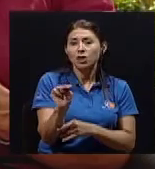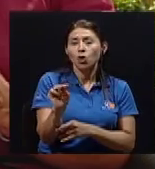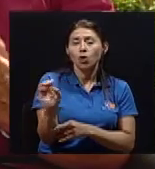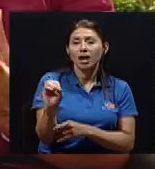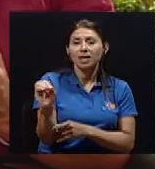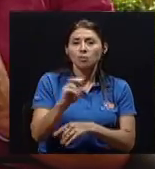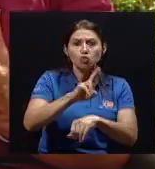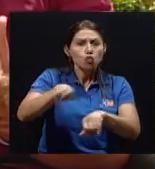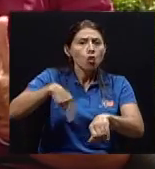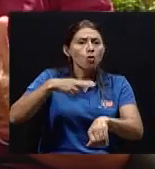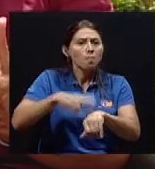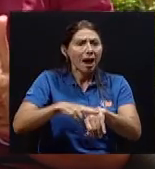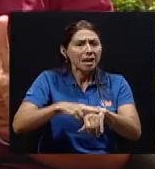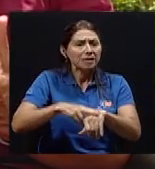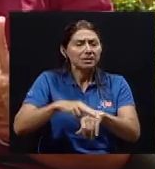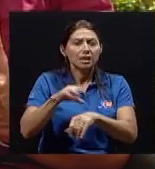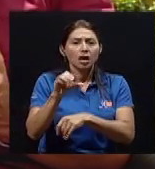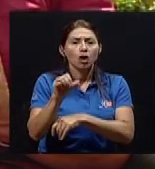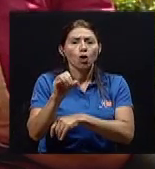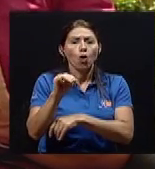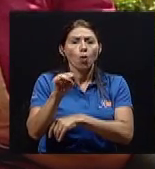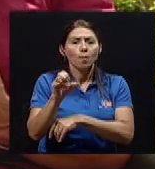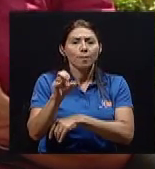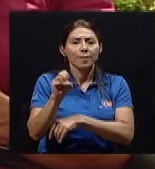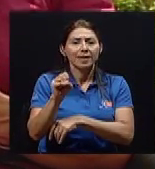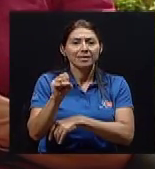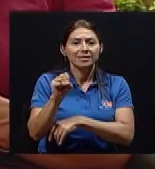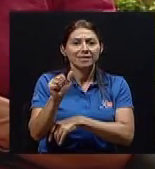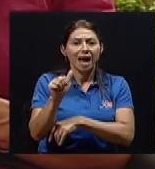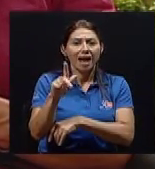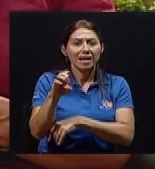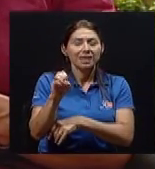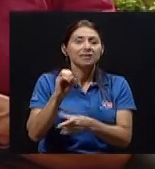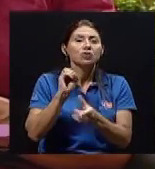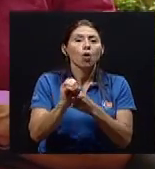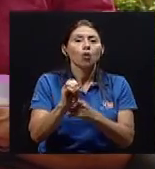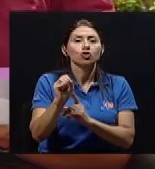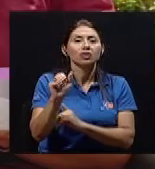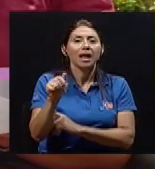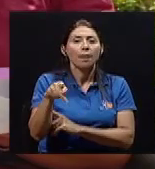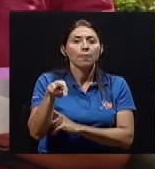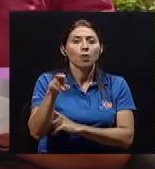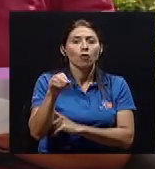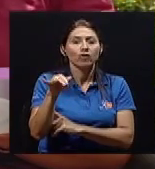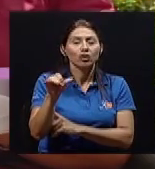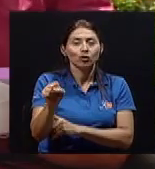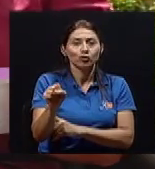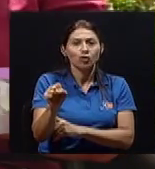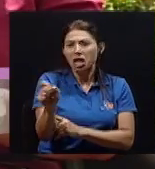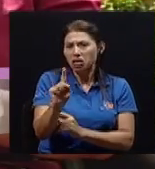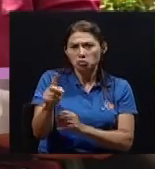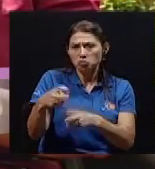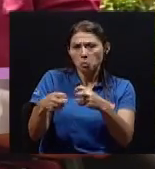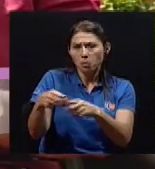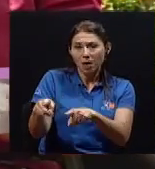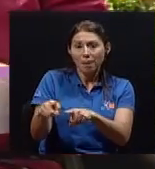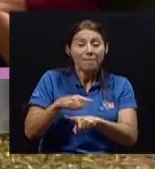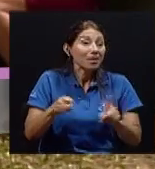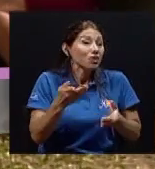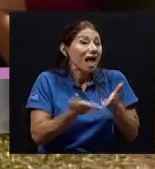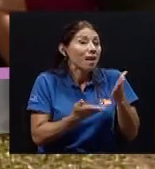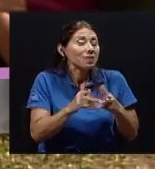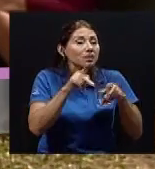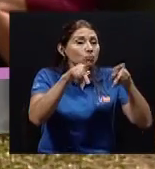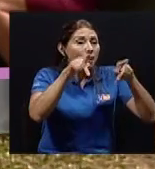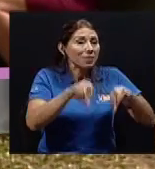llamamos comensales o saprófitos, sino que podrían ser un problema los microorganismos de alguien enfermo